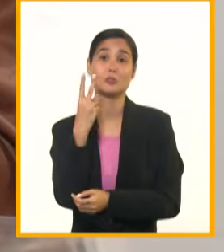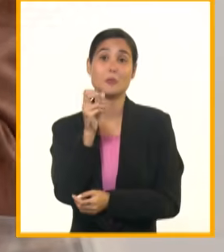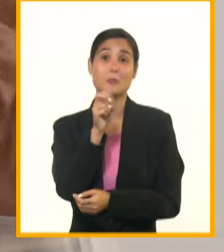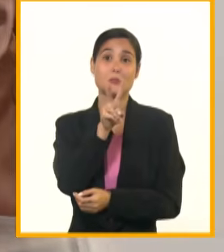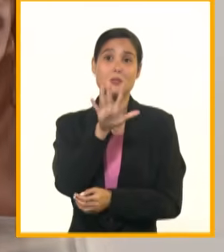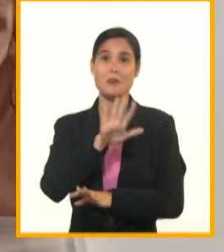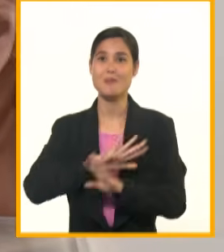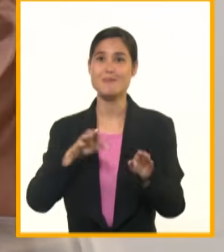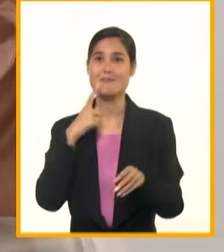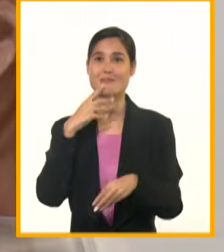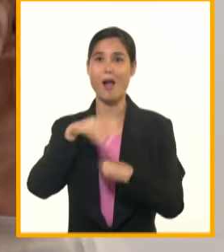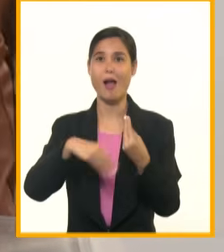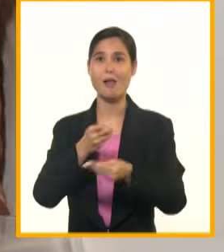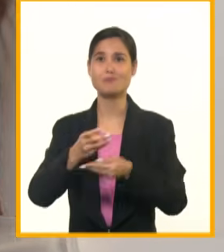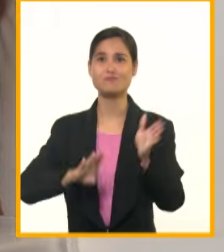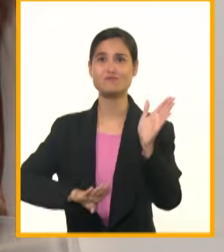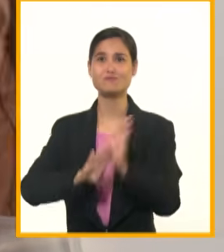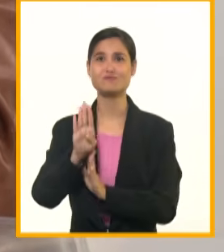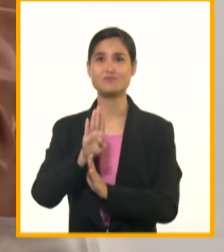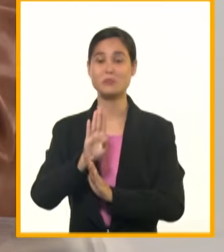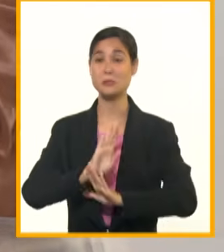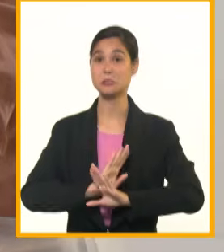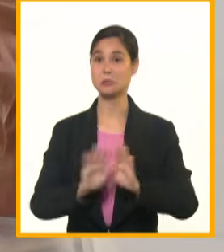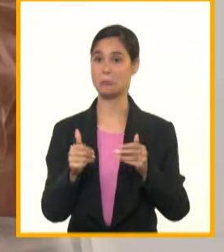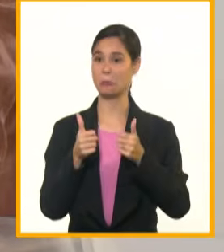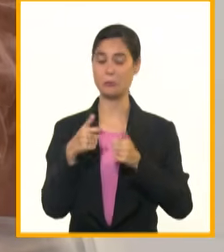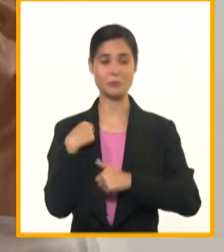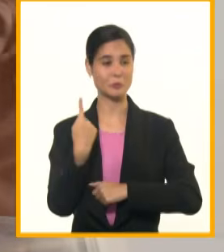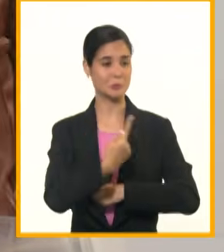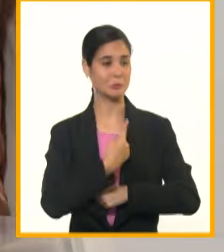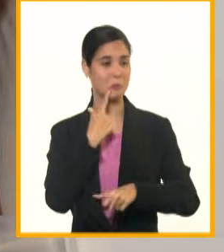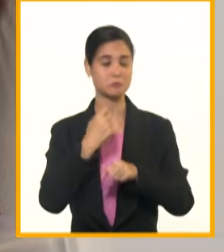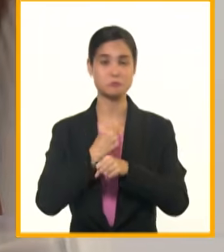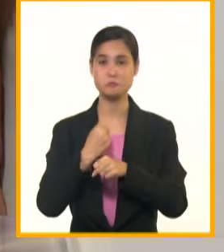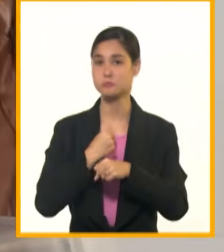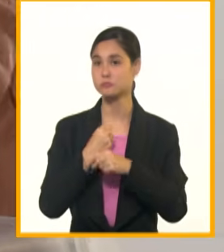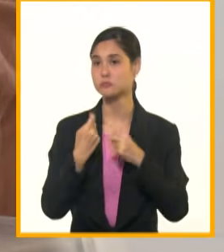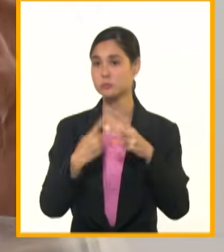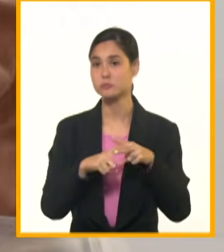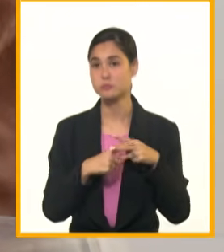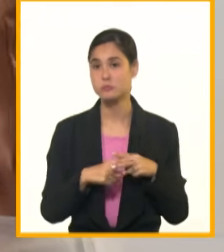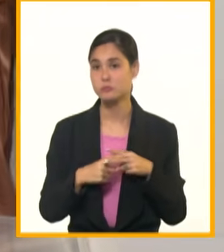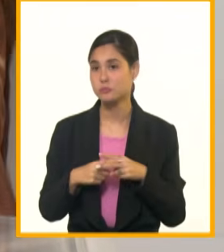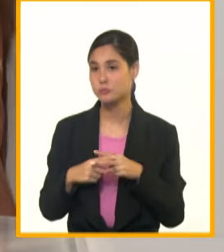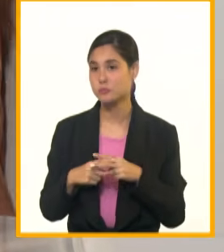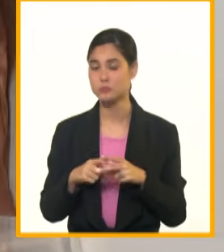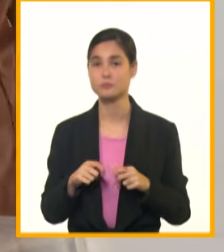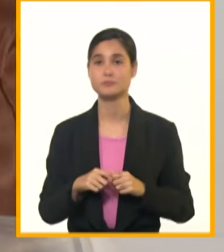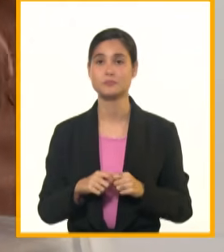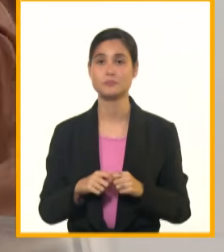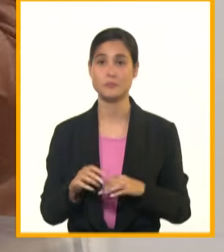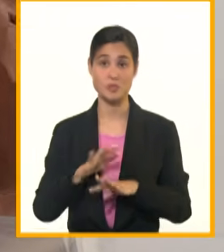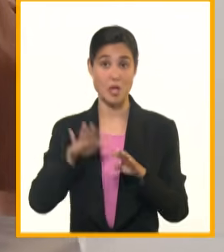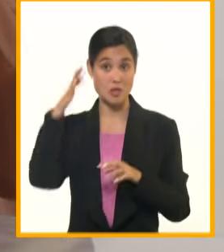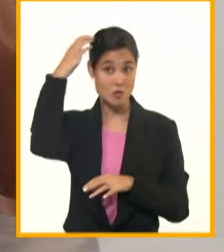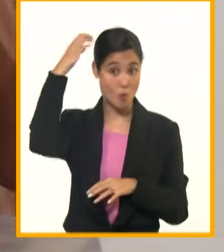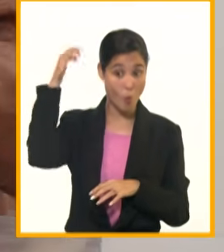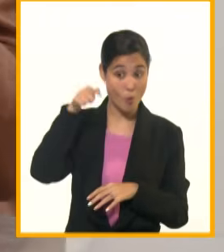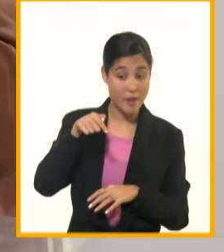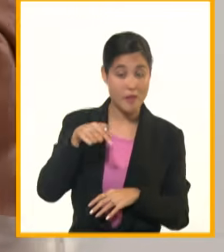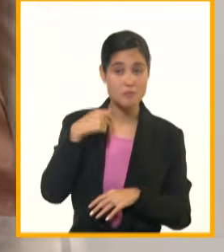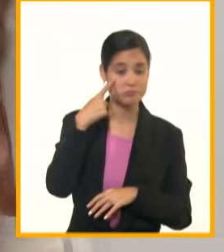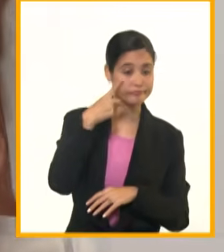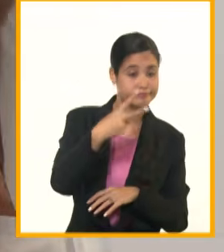un grupo que nos acompañaba el partido y presidido por la Dirección de Economía del Gobierno, estuvo atendiendo municipio a